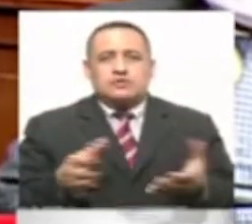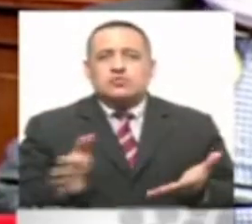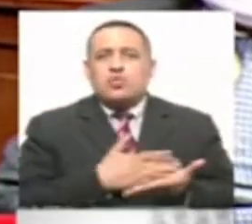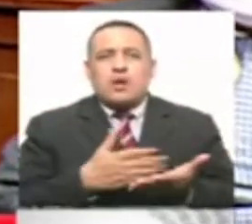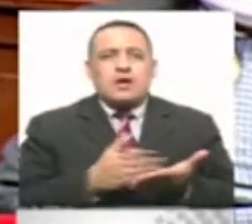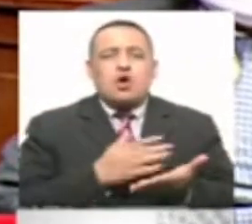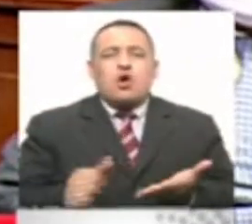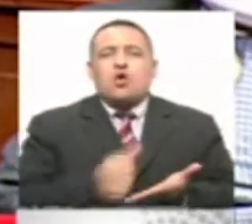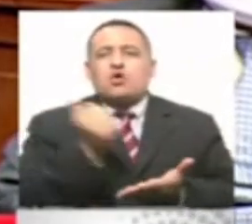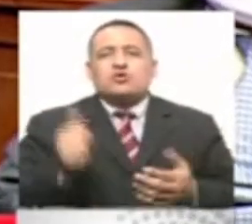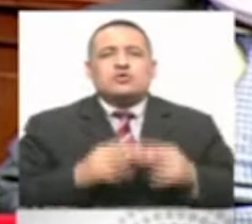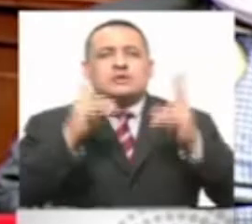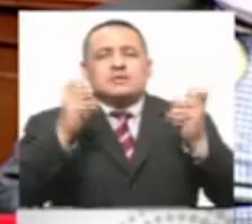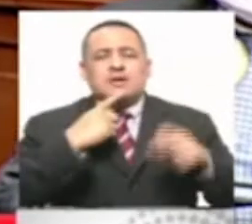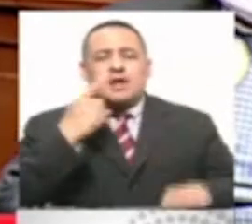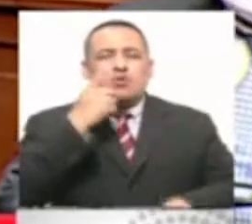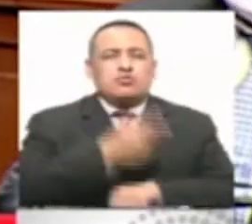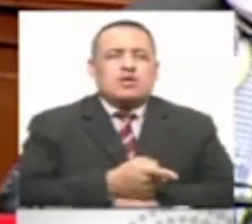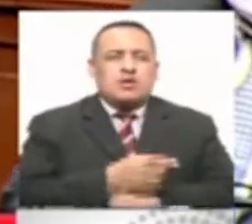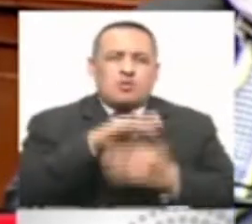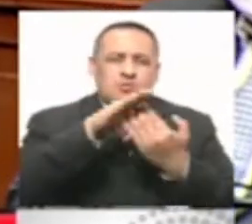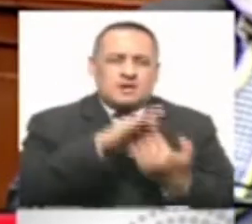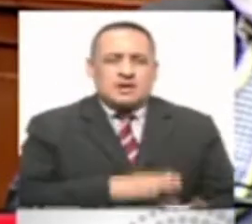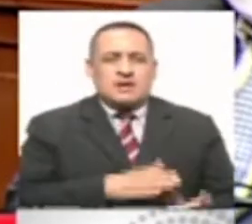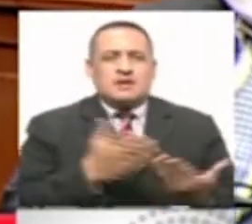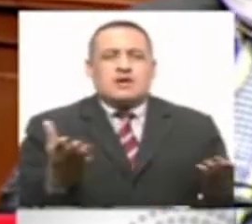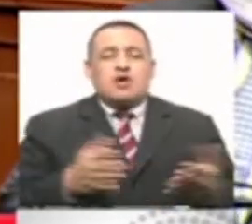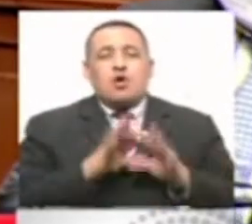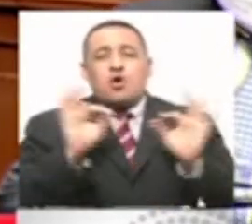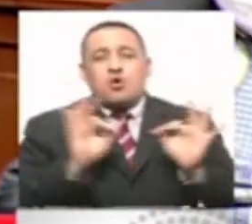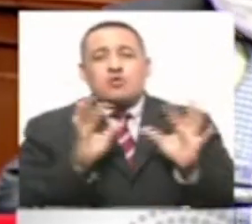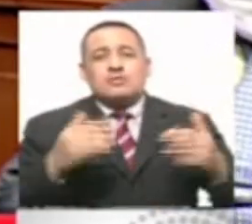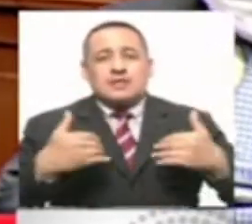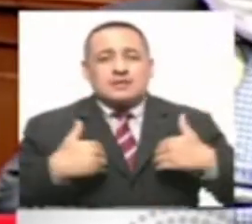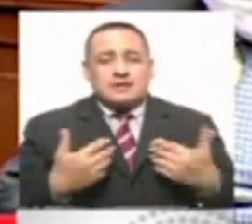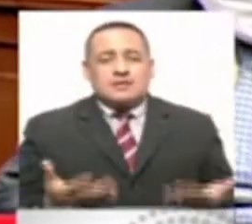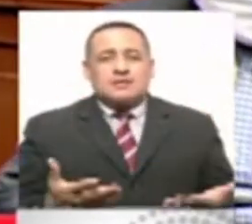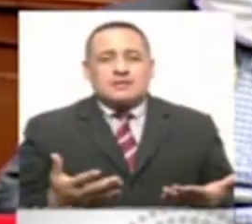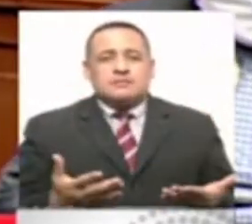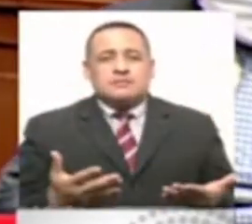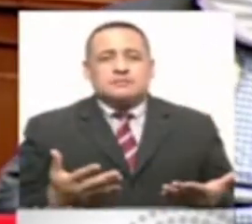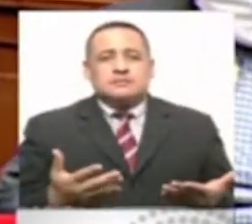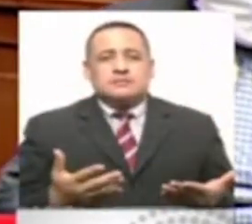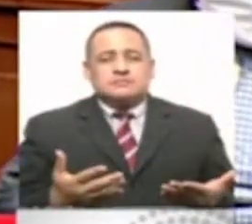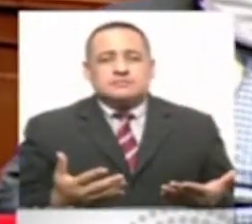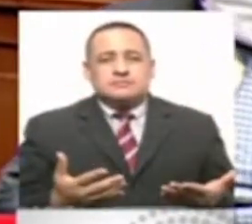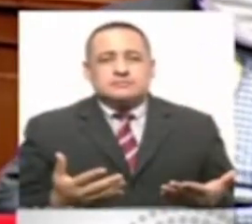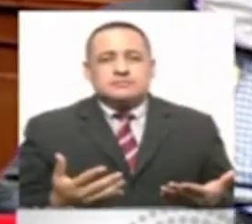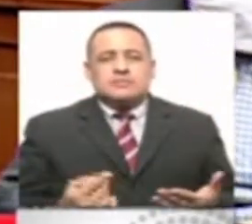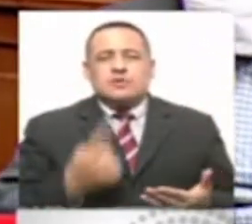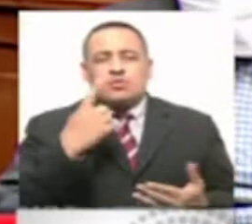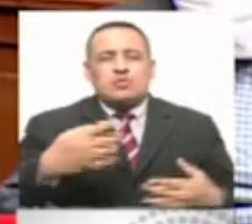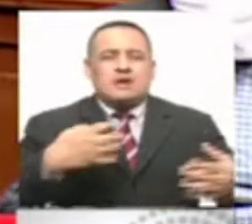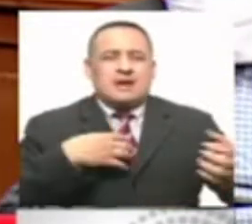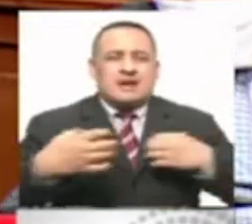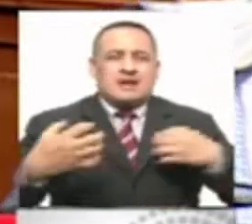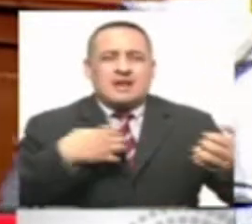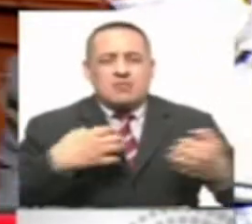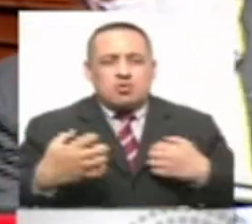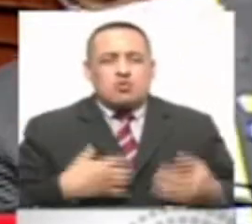otra cosa que acusarla o humillarla o detener un reclamo